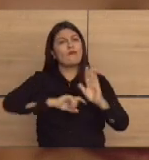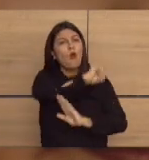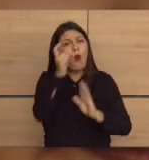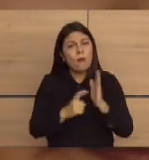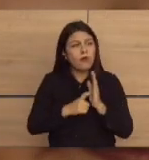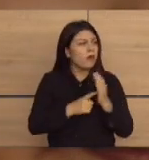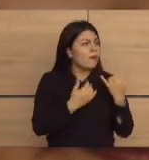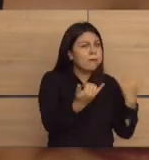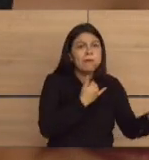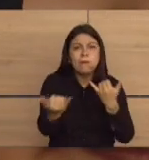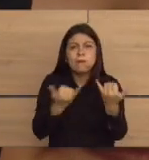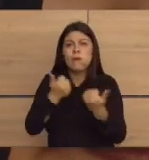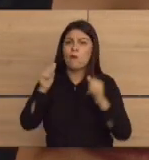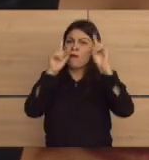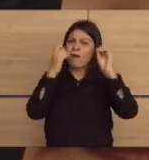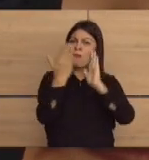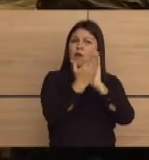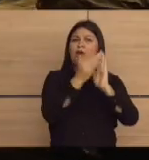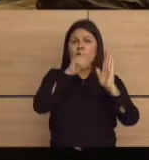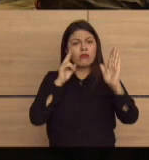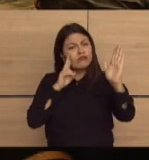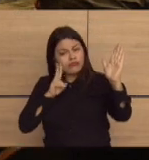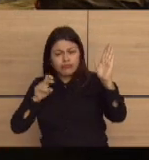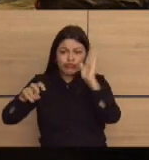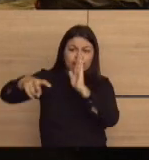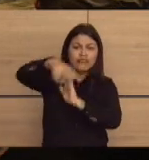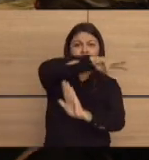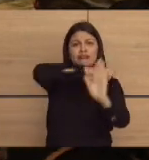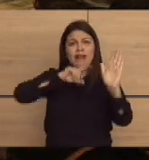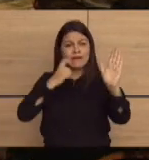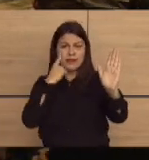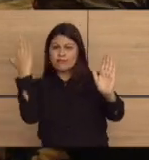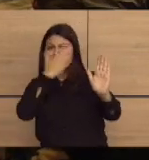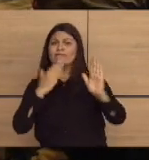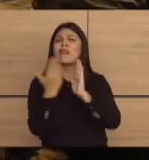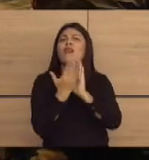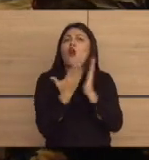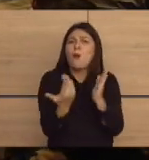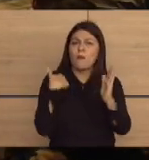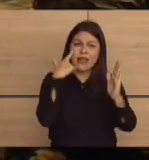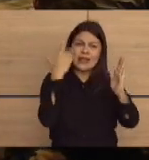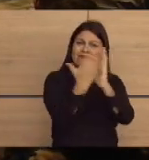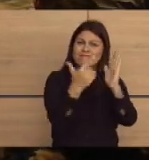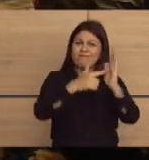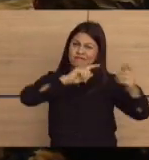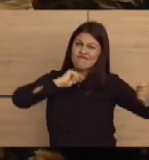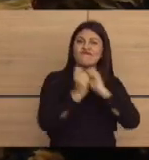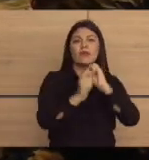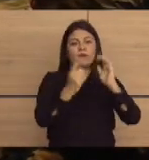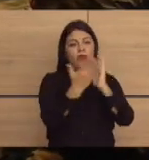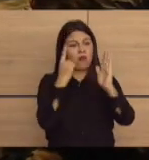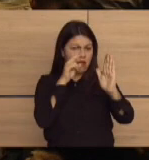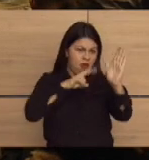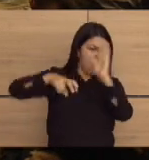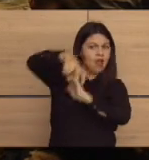encuentran involucrados en el proceso educativo para que se pueda repensar nuestro sistema de educación y se